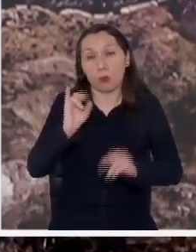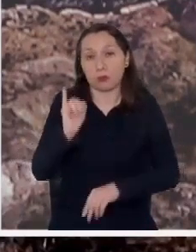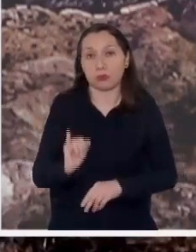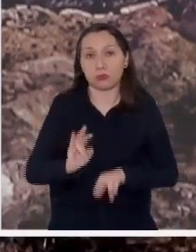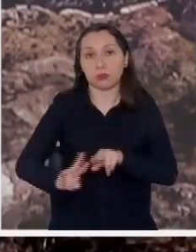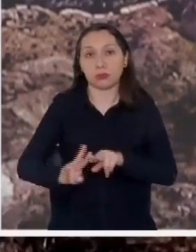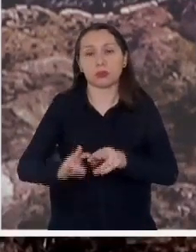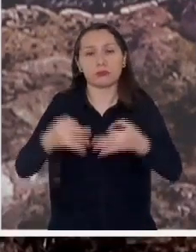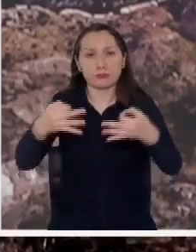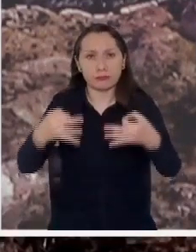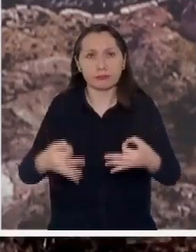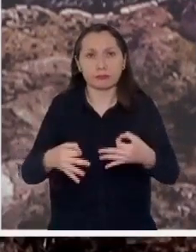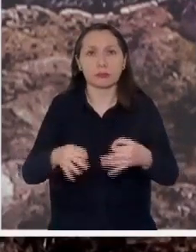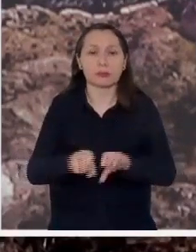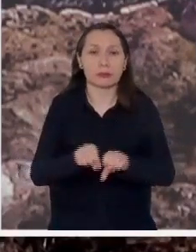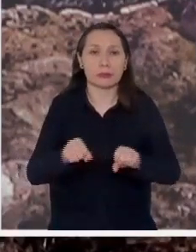a suceder no y que se vaya materializar en esta reunión